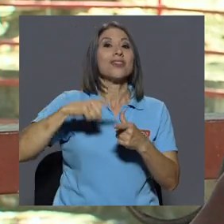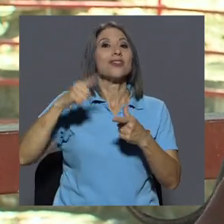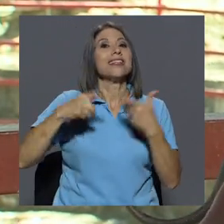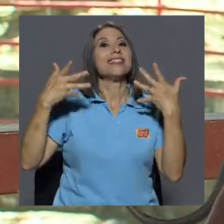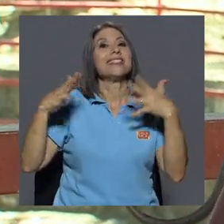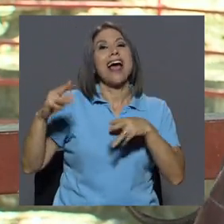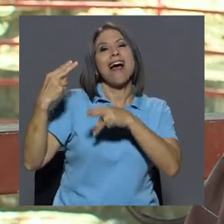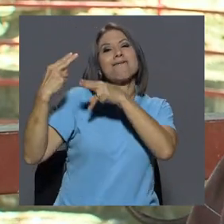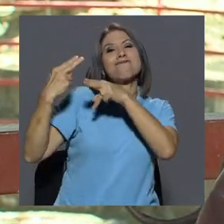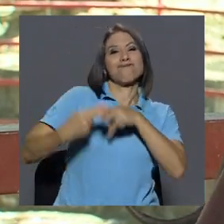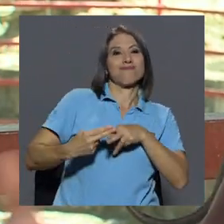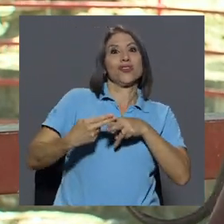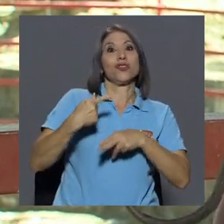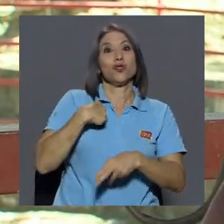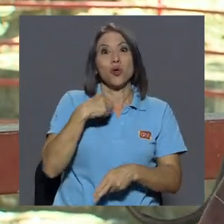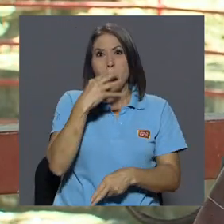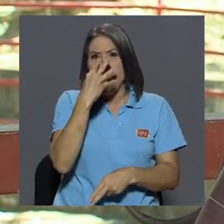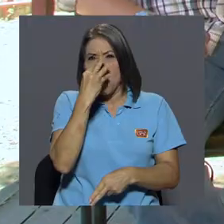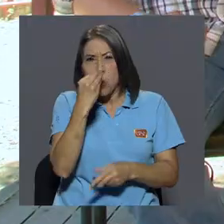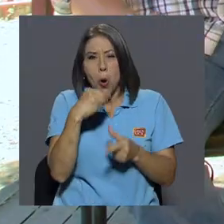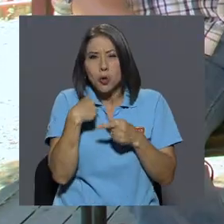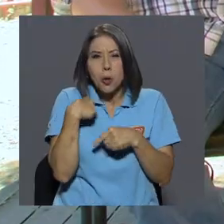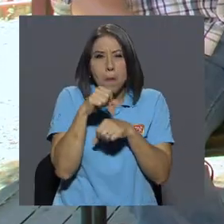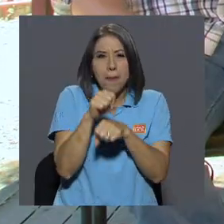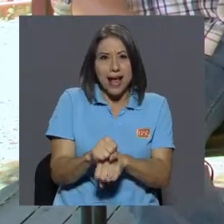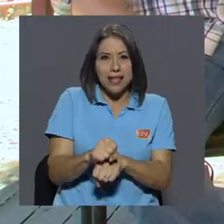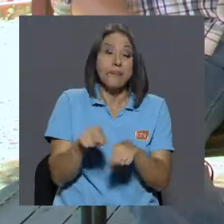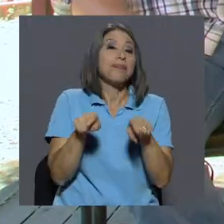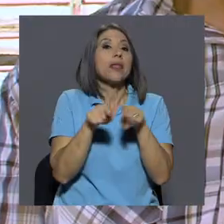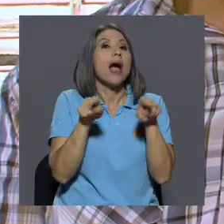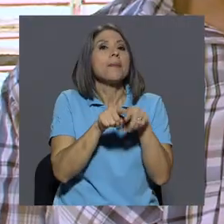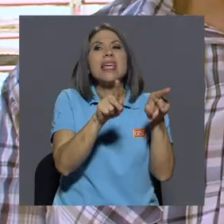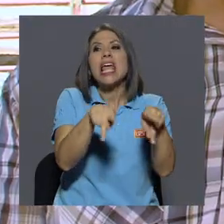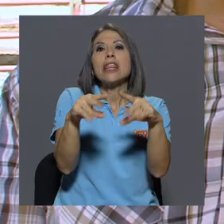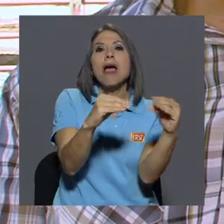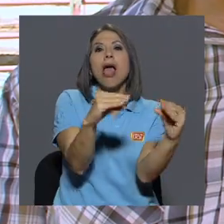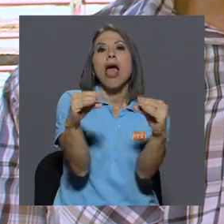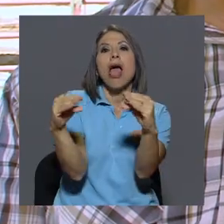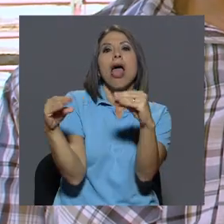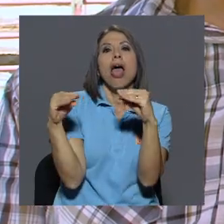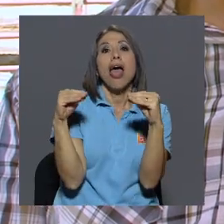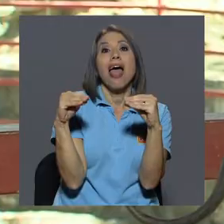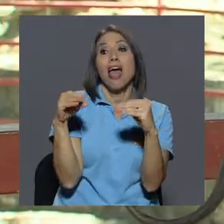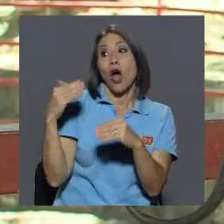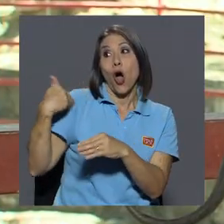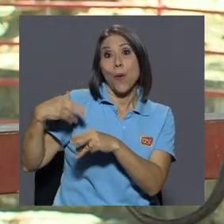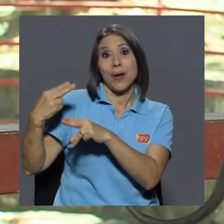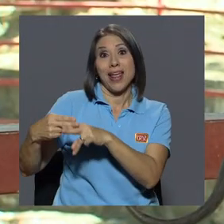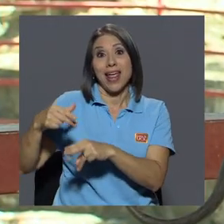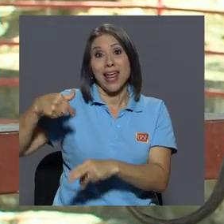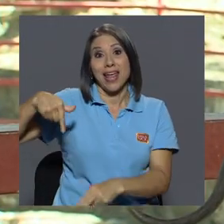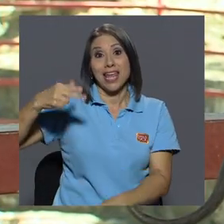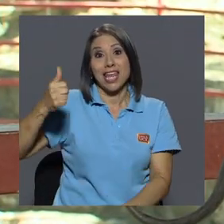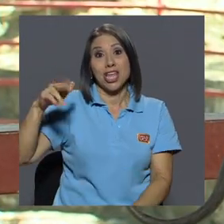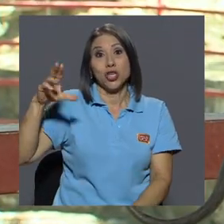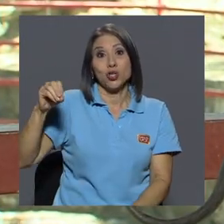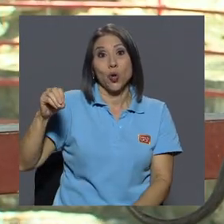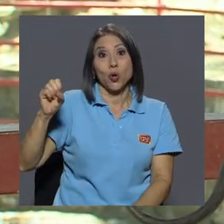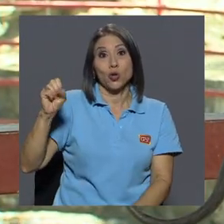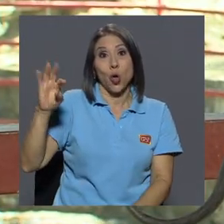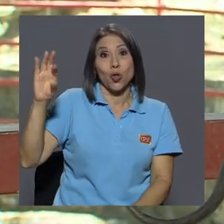mote de que yo era brujo o tenía mañas. Incluso la gente decía que Quincho Soto me había pasado las mañas a